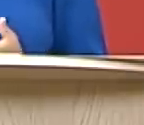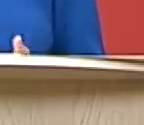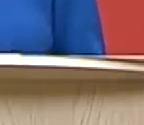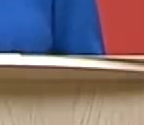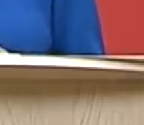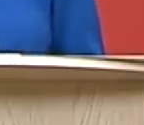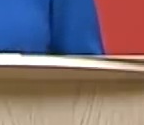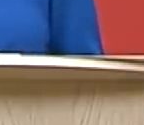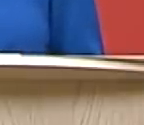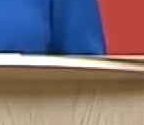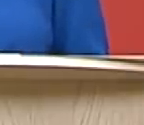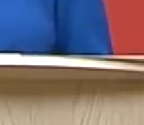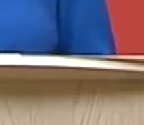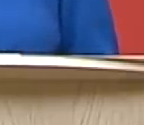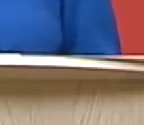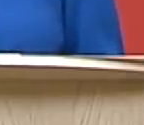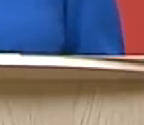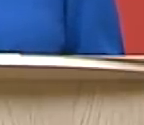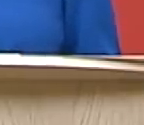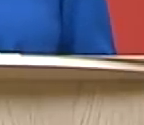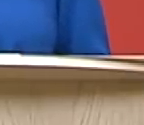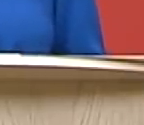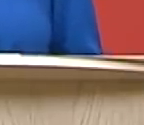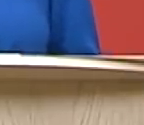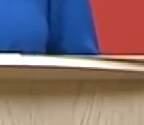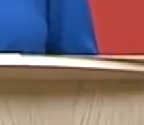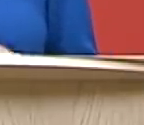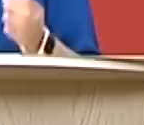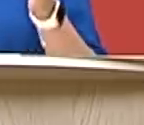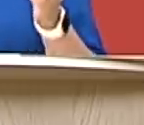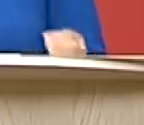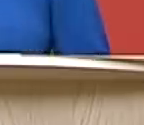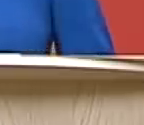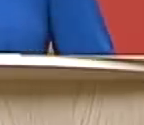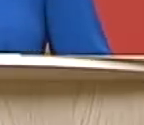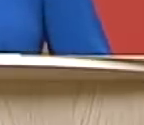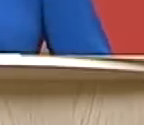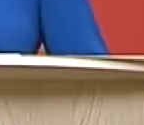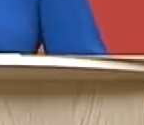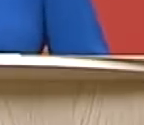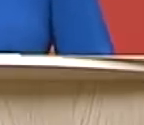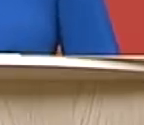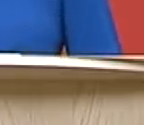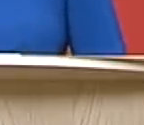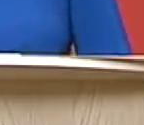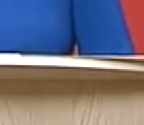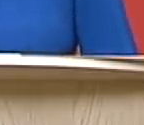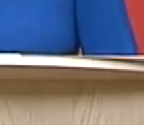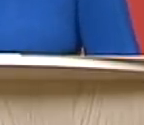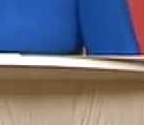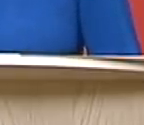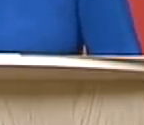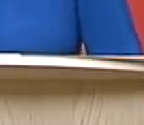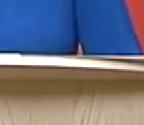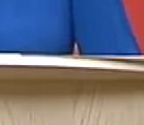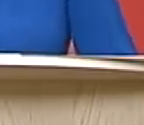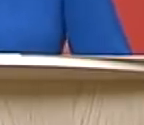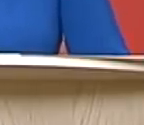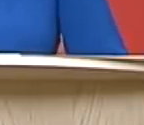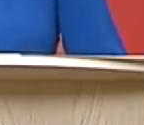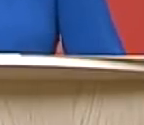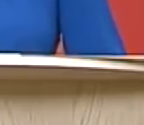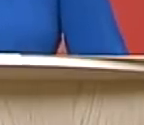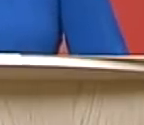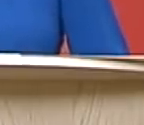venido presentando en los últimos días, fueron objeto de un estudio minucioso por parte de la